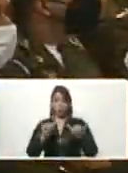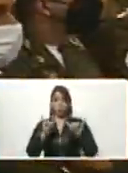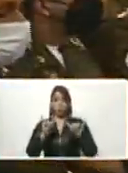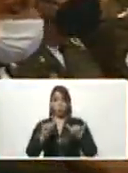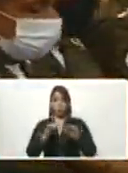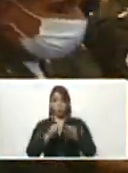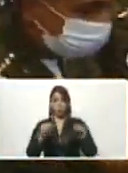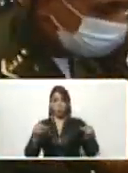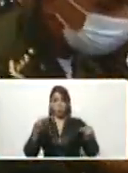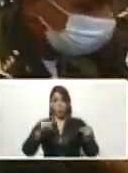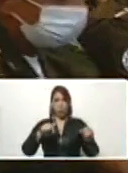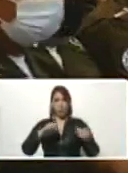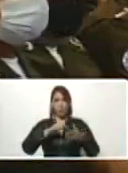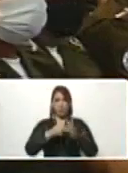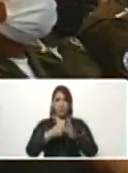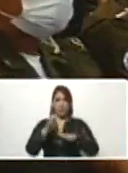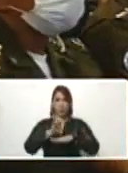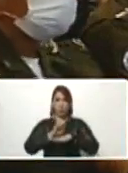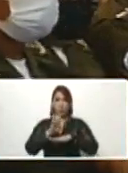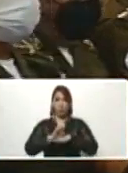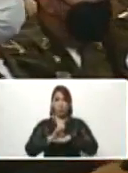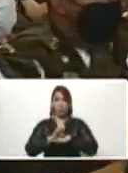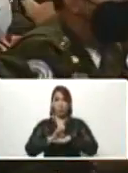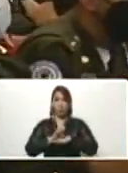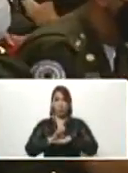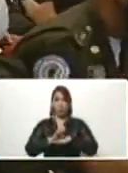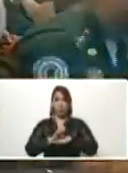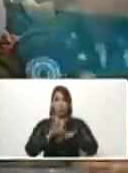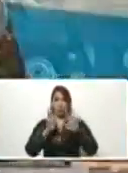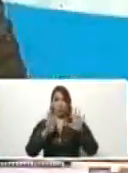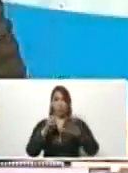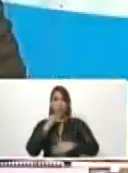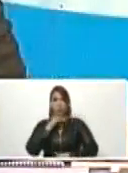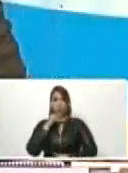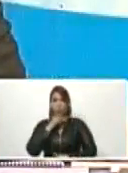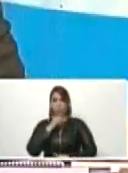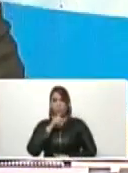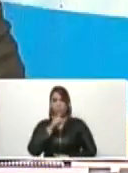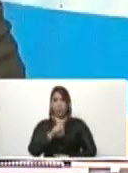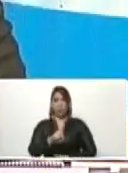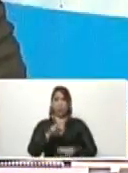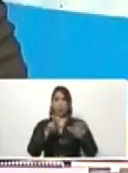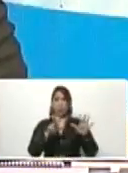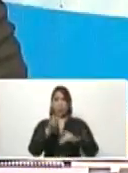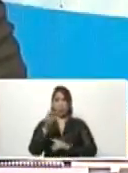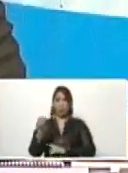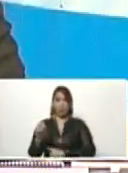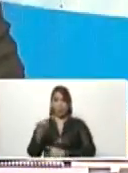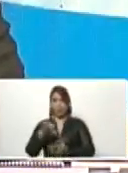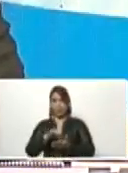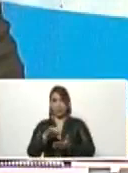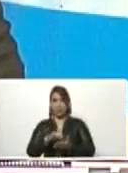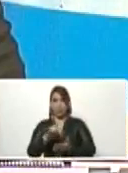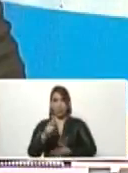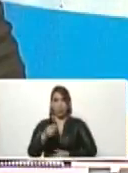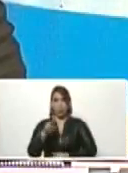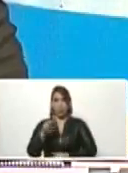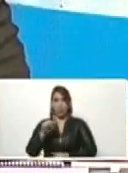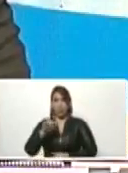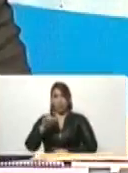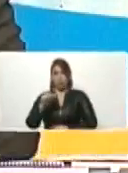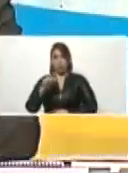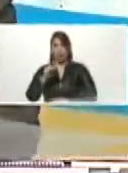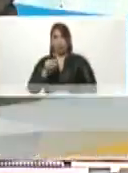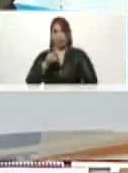es Ecuador, el 9 de octubre de 1820 en Guayaquil, en las costas de